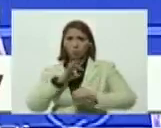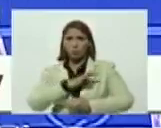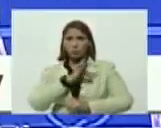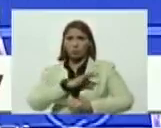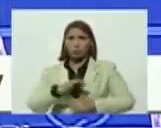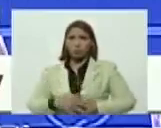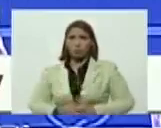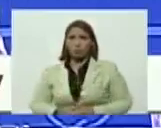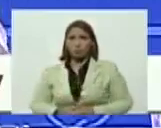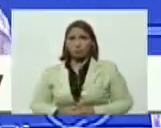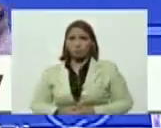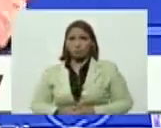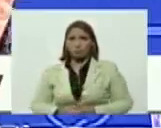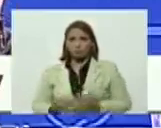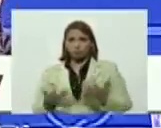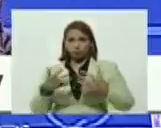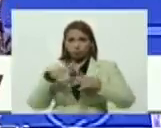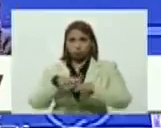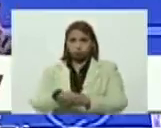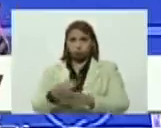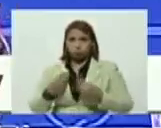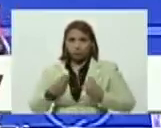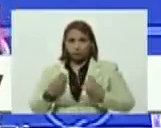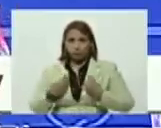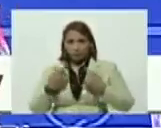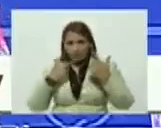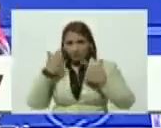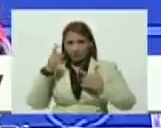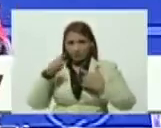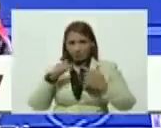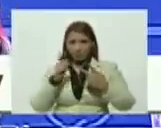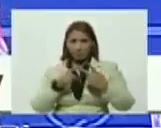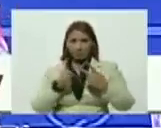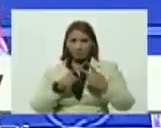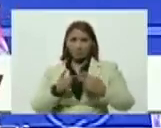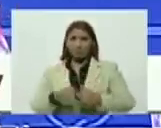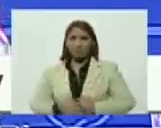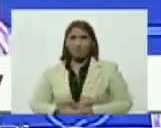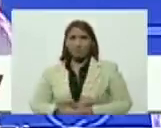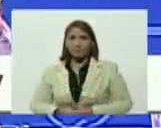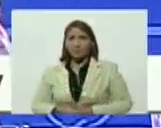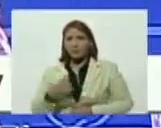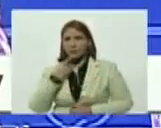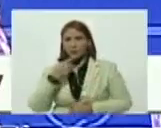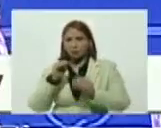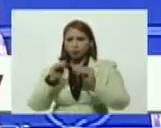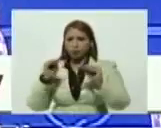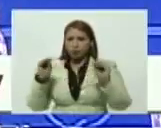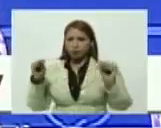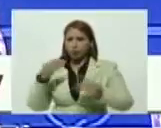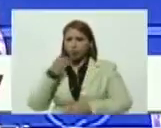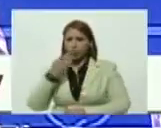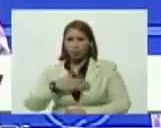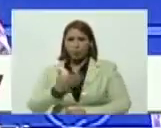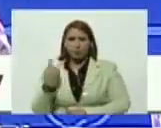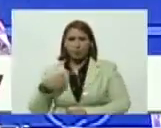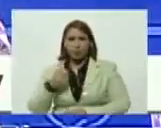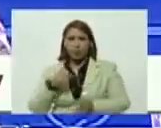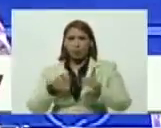sociales que hacen vida en el chavismo. Y en segundo lugar, decirle a toda esa juventud que pueda tener algún